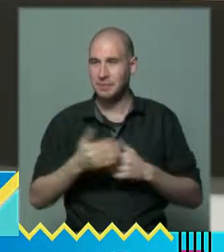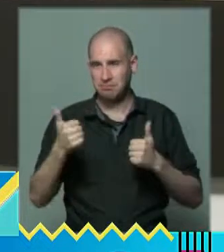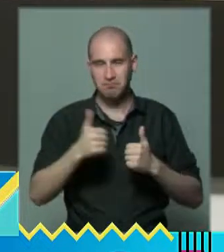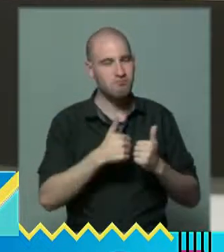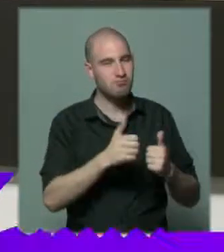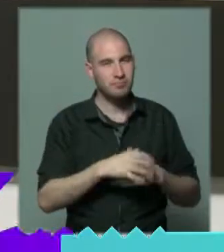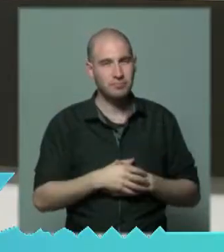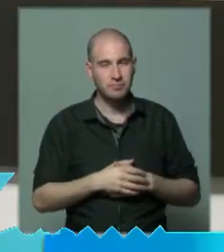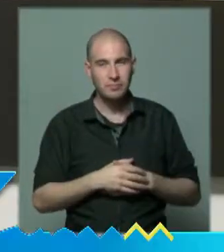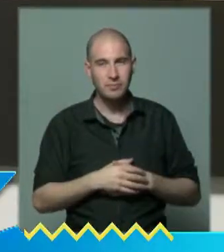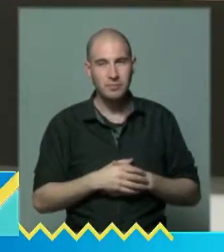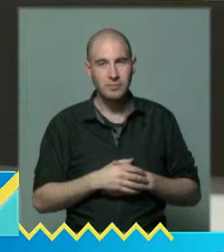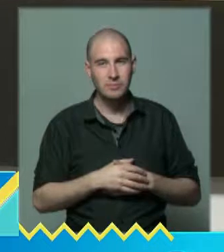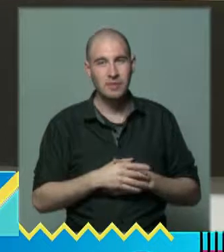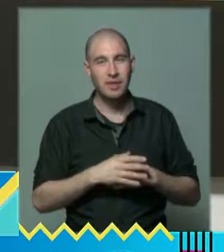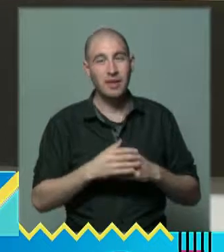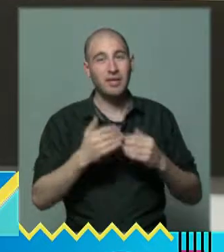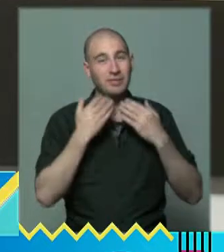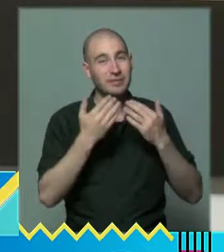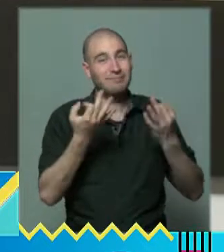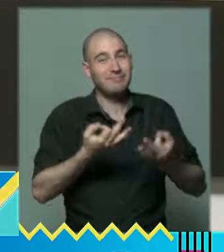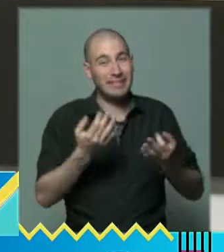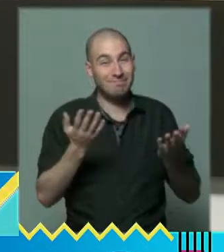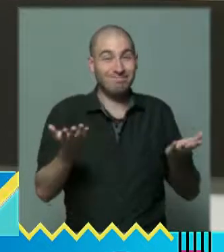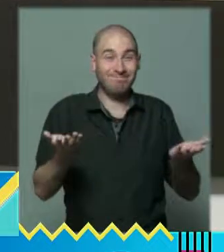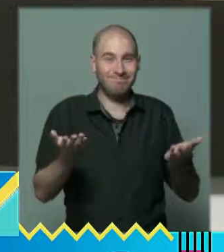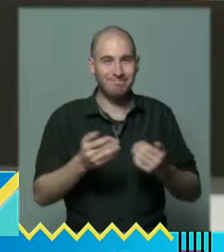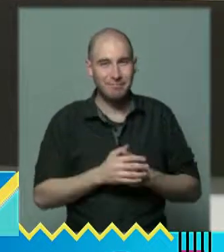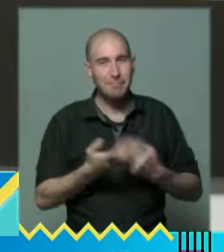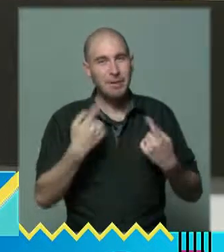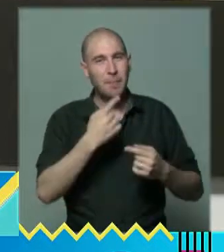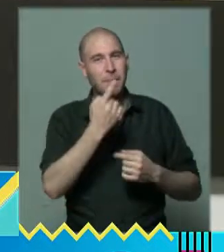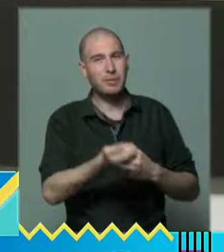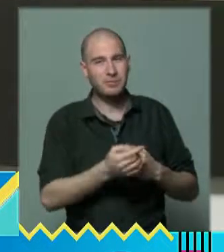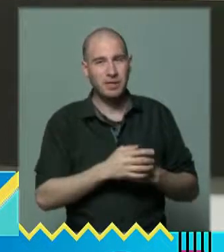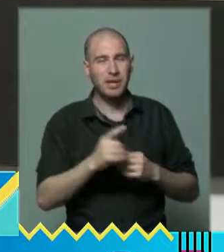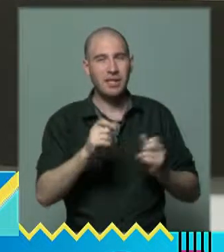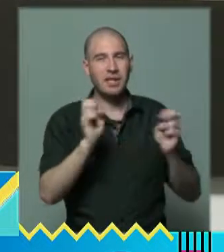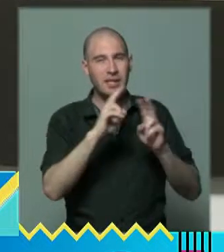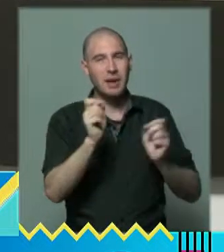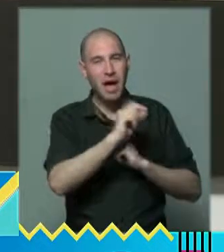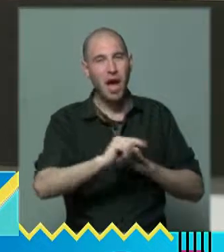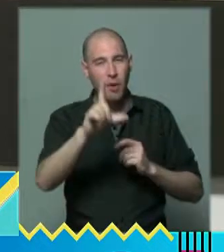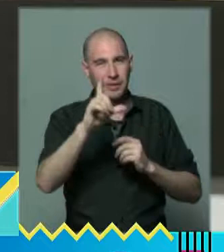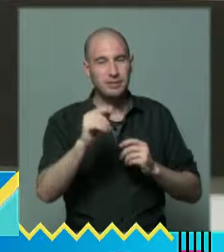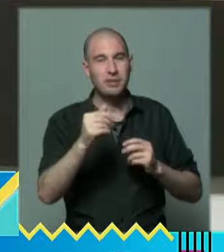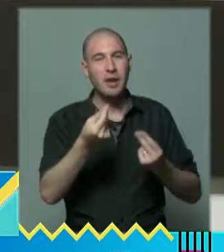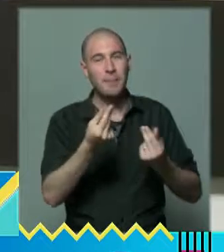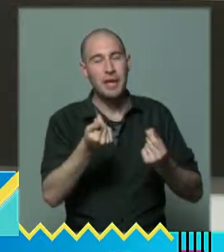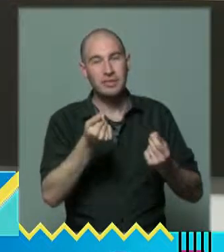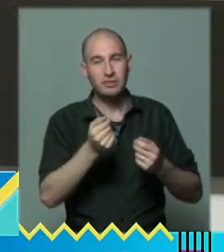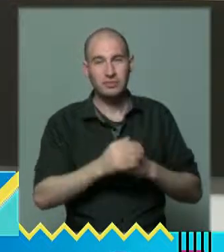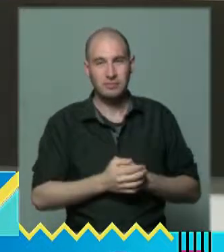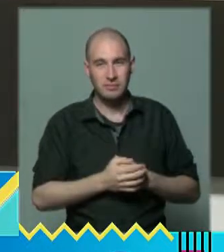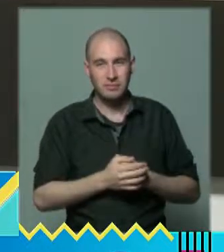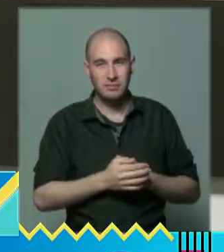Bien. Bueno, no sé si vos tan bien, pero sí preguntarte por esto que tiene que ver con los aumentos en las tarifas, que tiene que